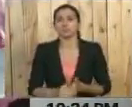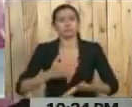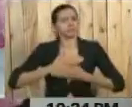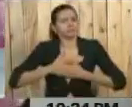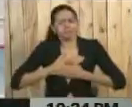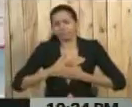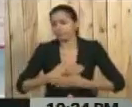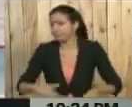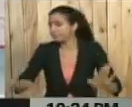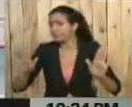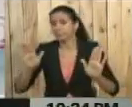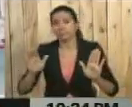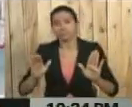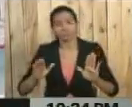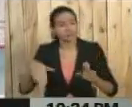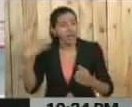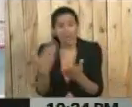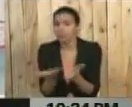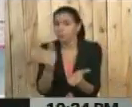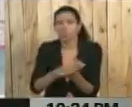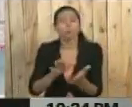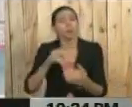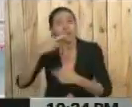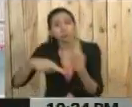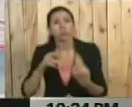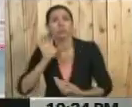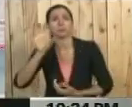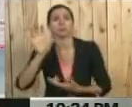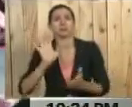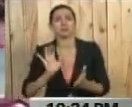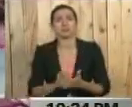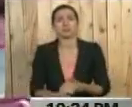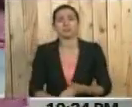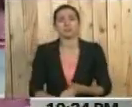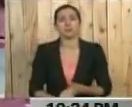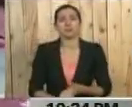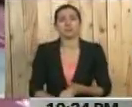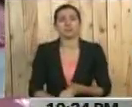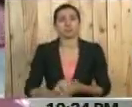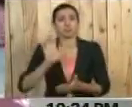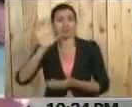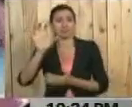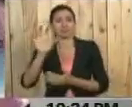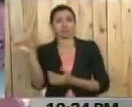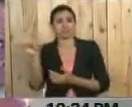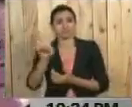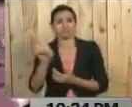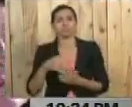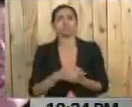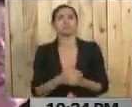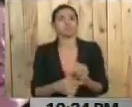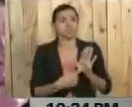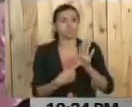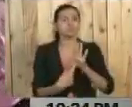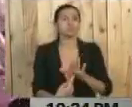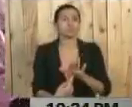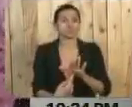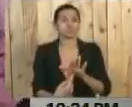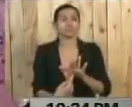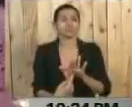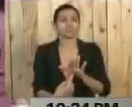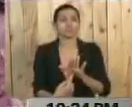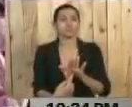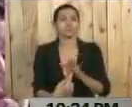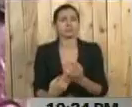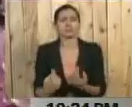Así, a la patria. Por esta revolución y por la patria. Yo creo que el país le ha dado una demostración, nos ha dado